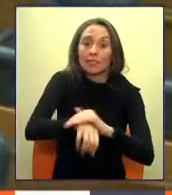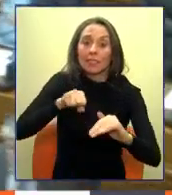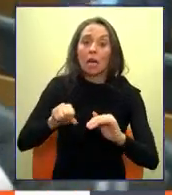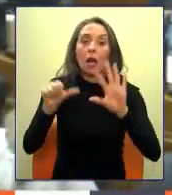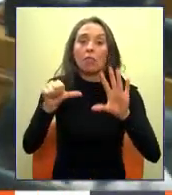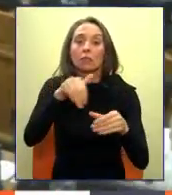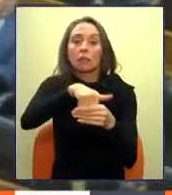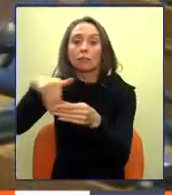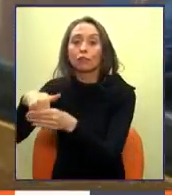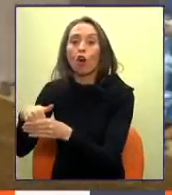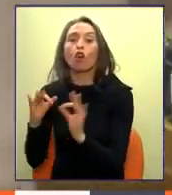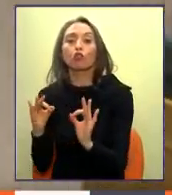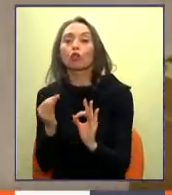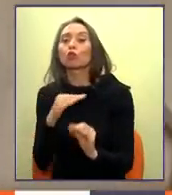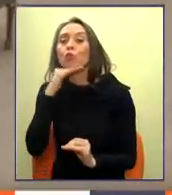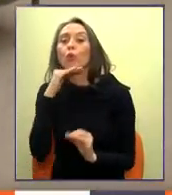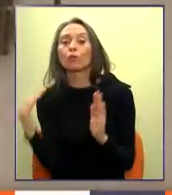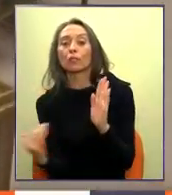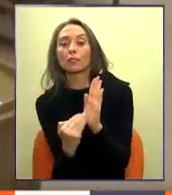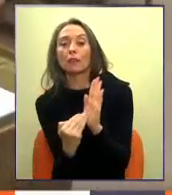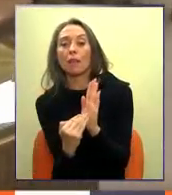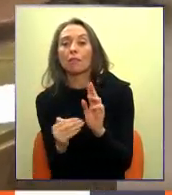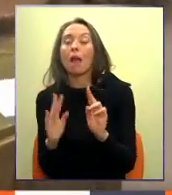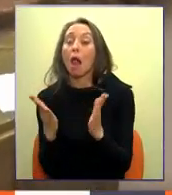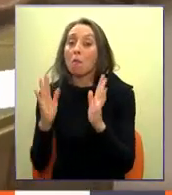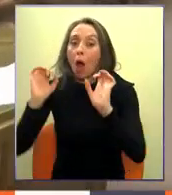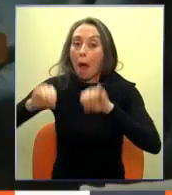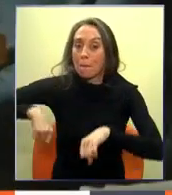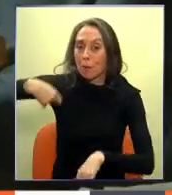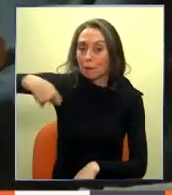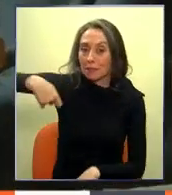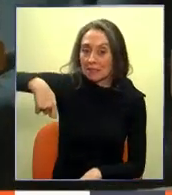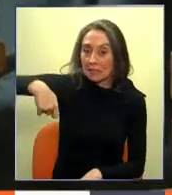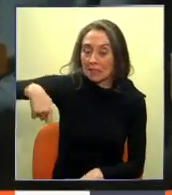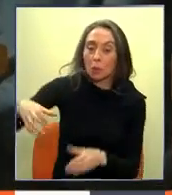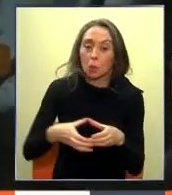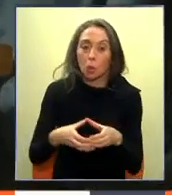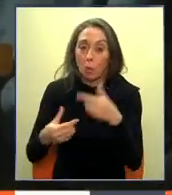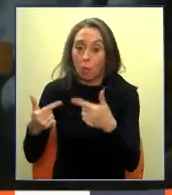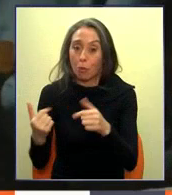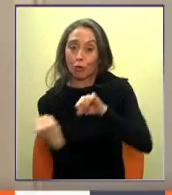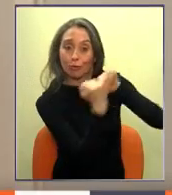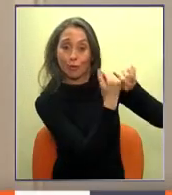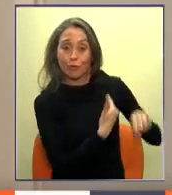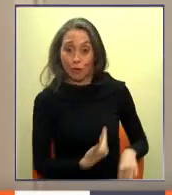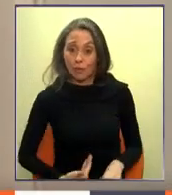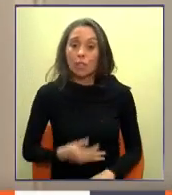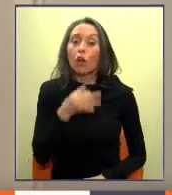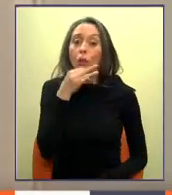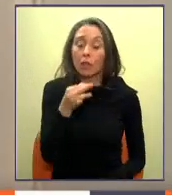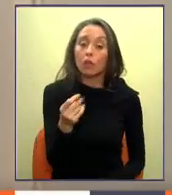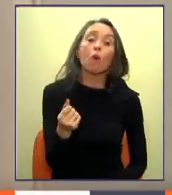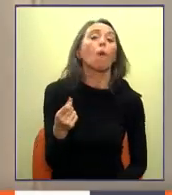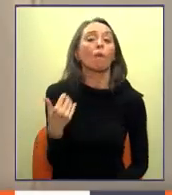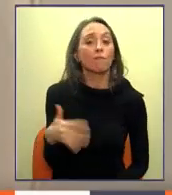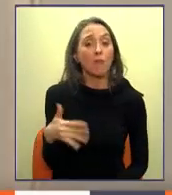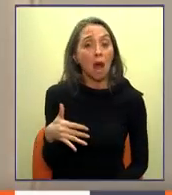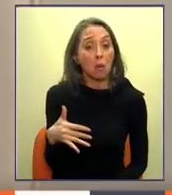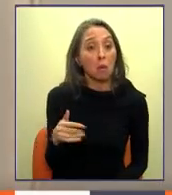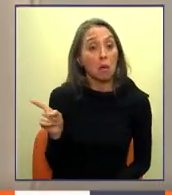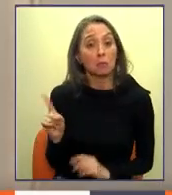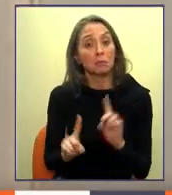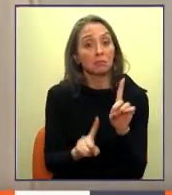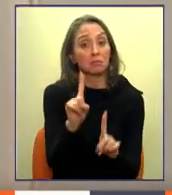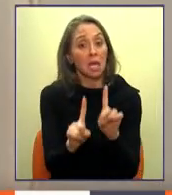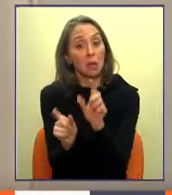para ser aprobada en el senado desde la oposición hace opinaron valoramos la disposición de